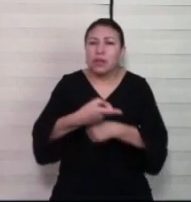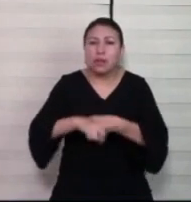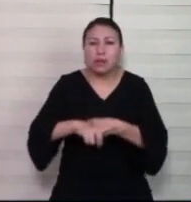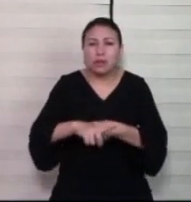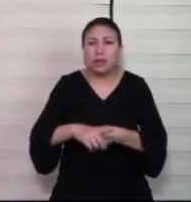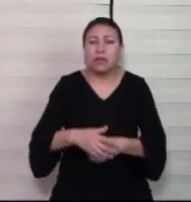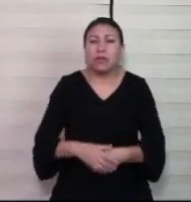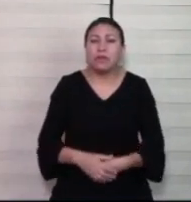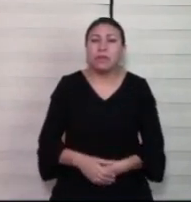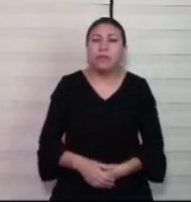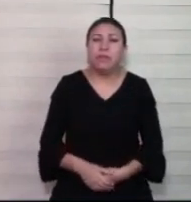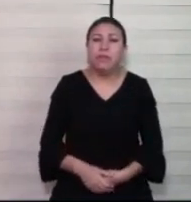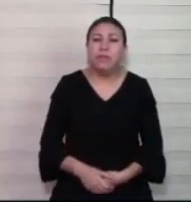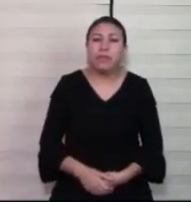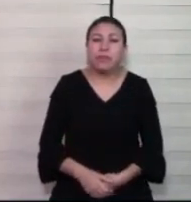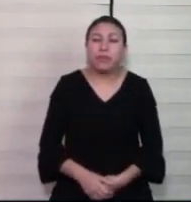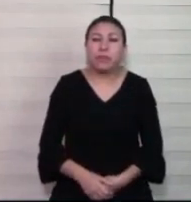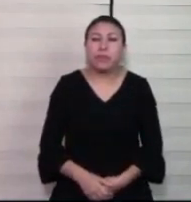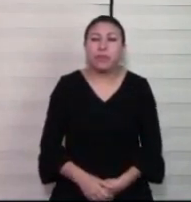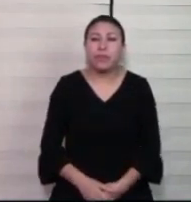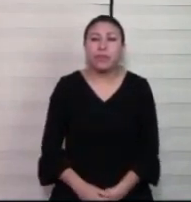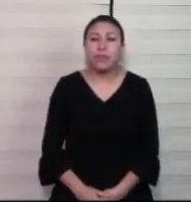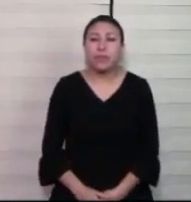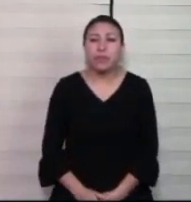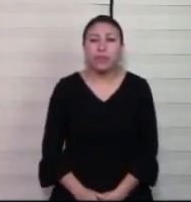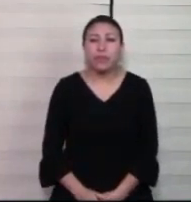defectado, como decía,